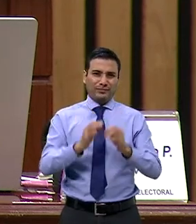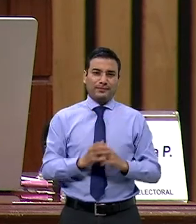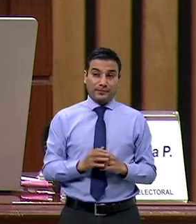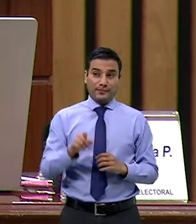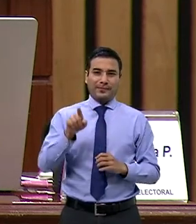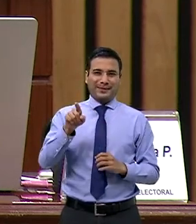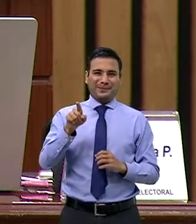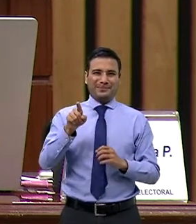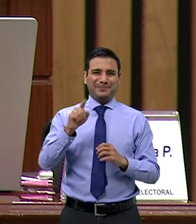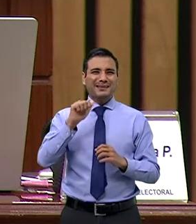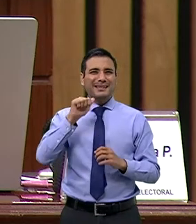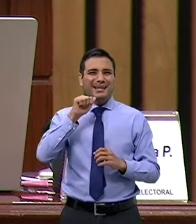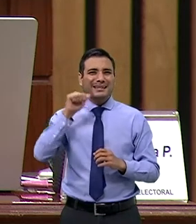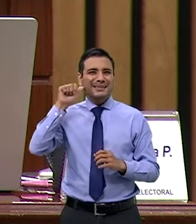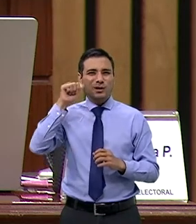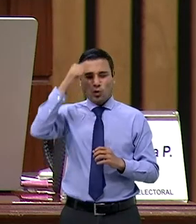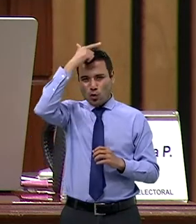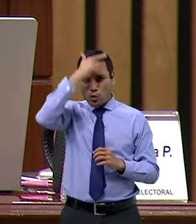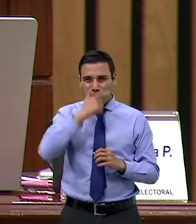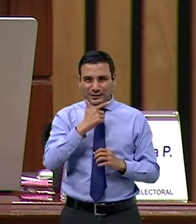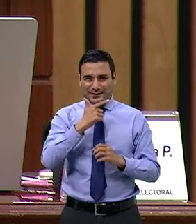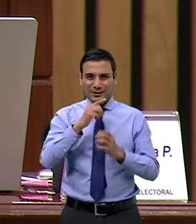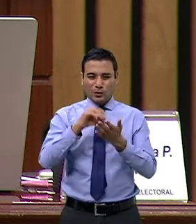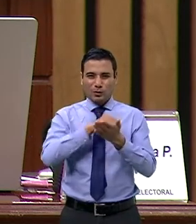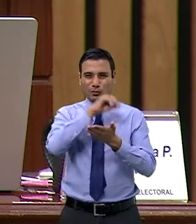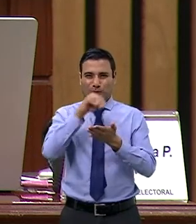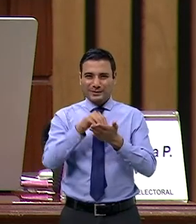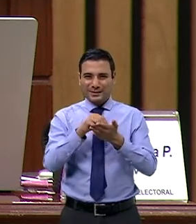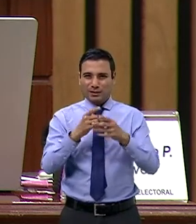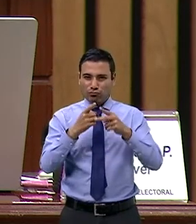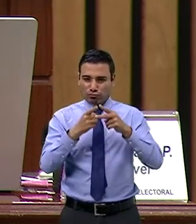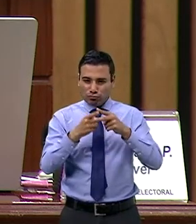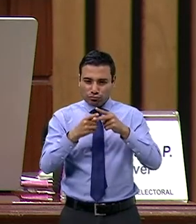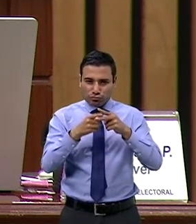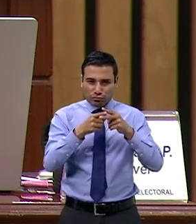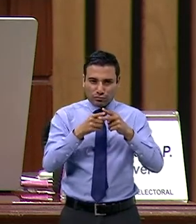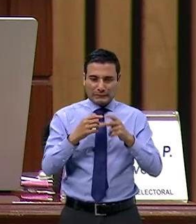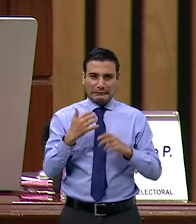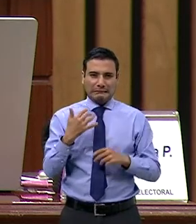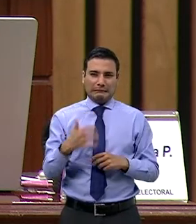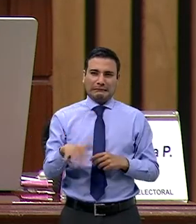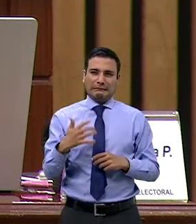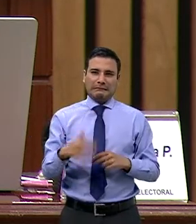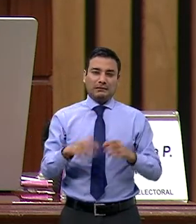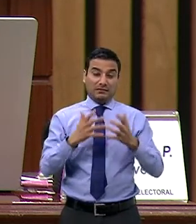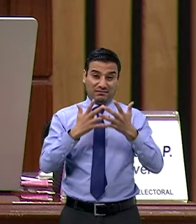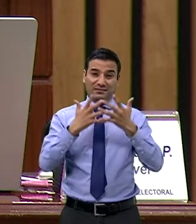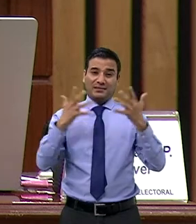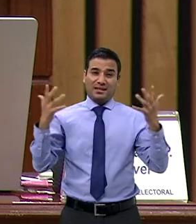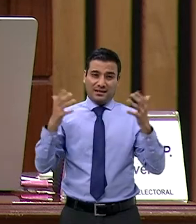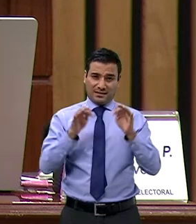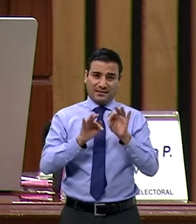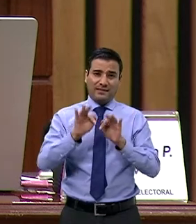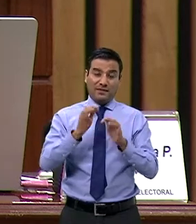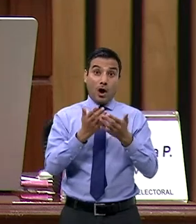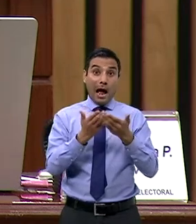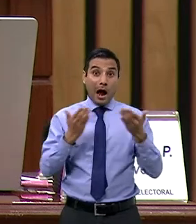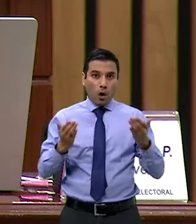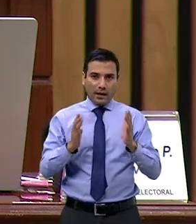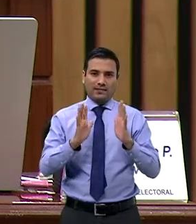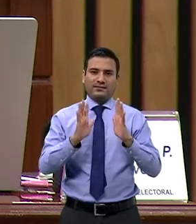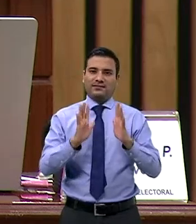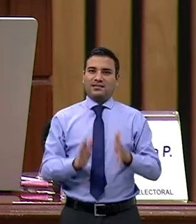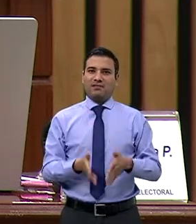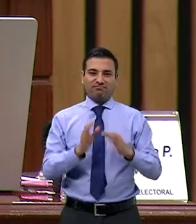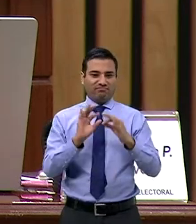que empezaron desde ayer en la noche sin duda ha sido un largo trabajo que hoy nos permite tener los resultados distritales de la